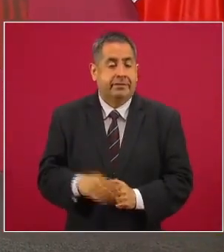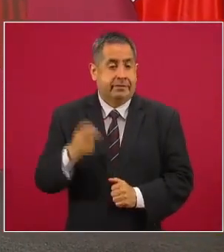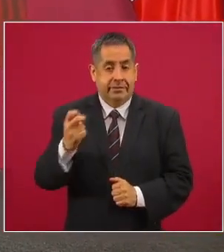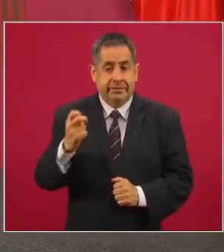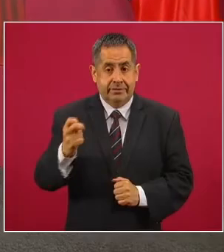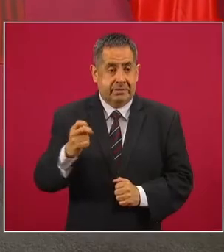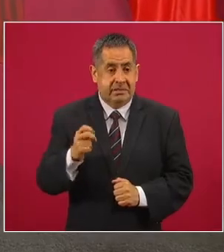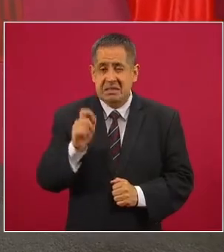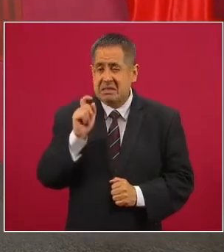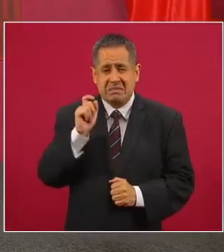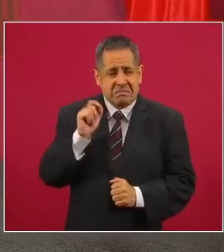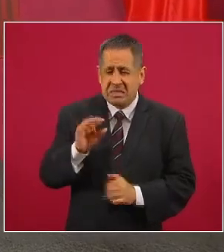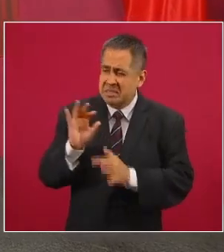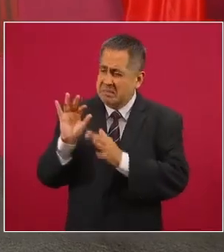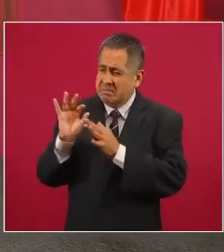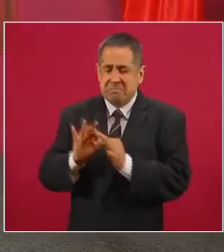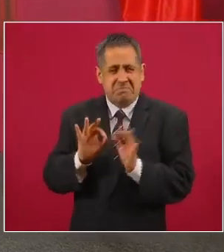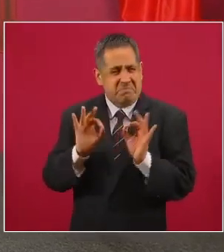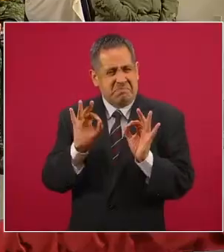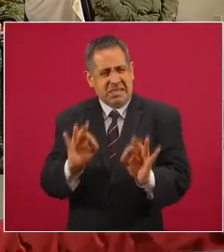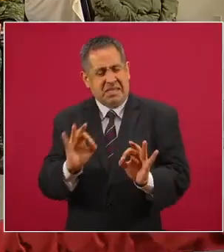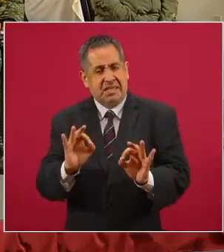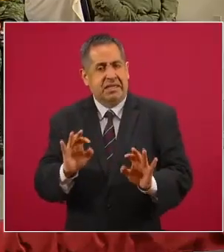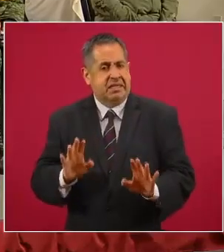porque coincide